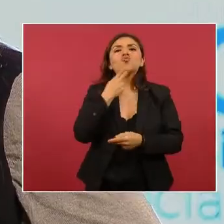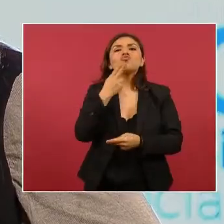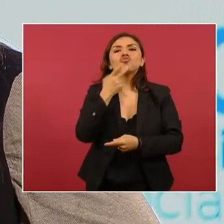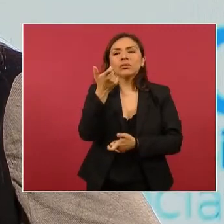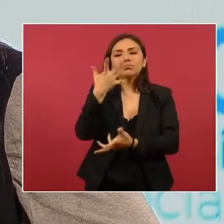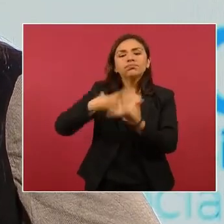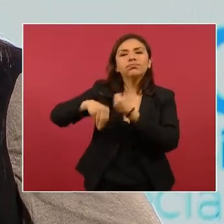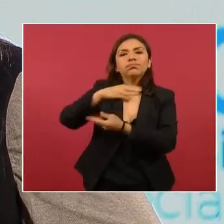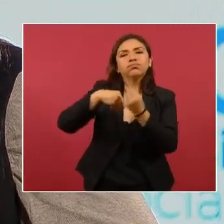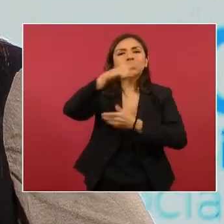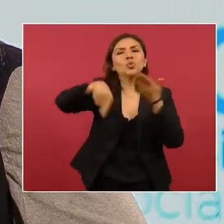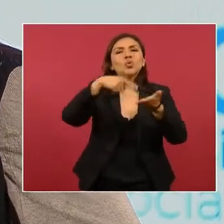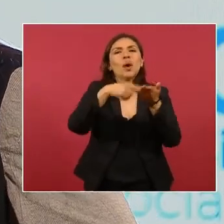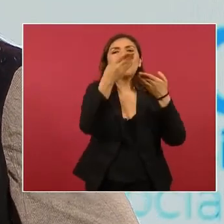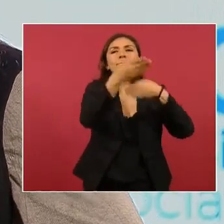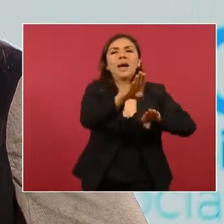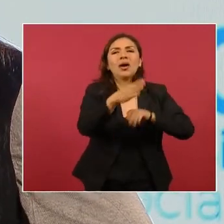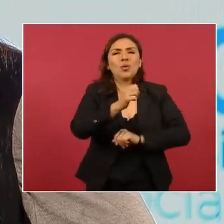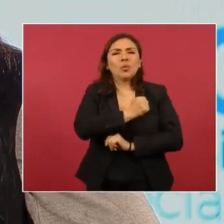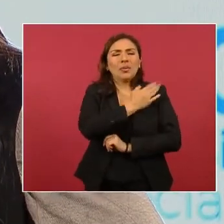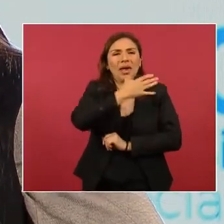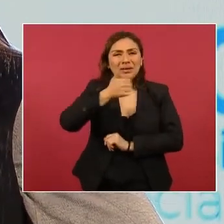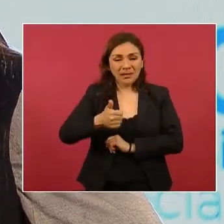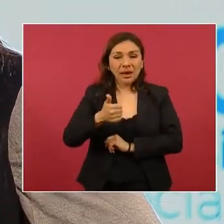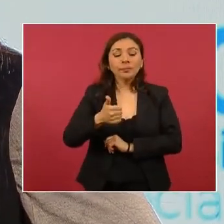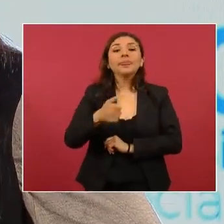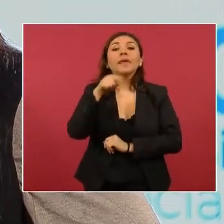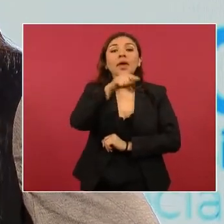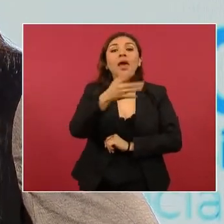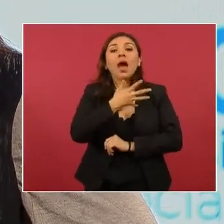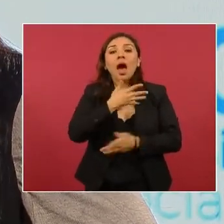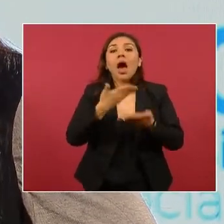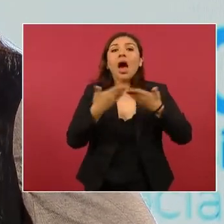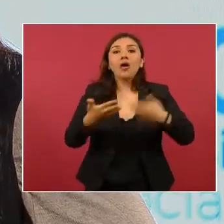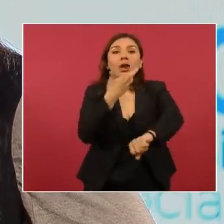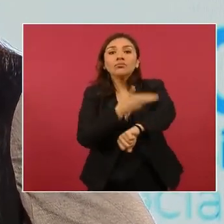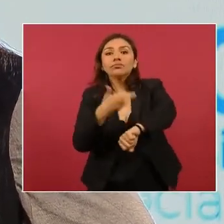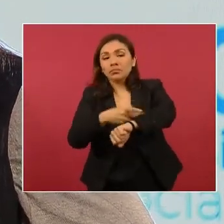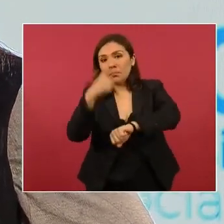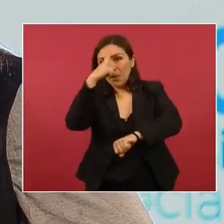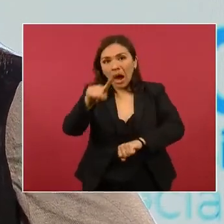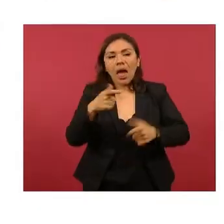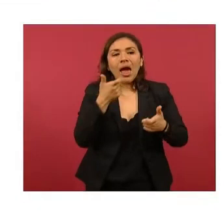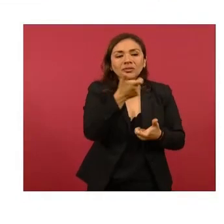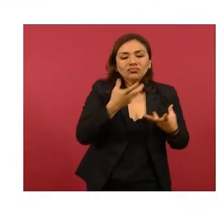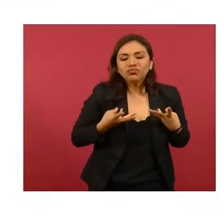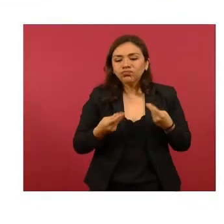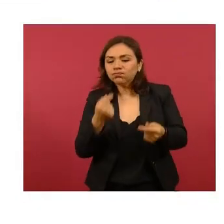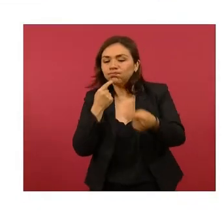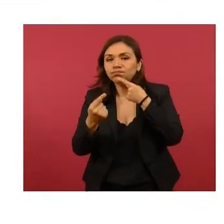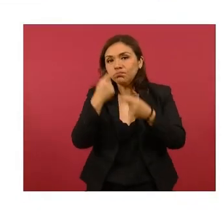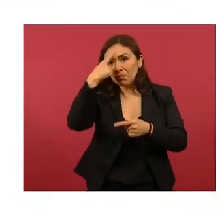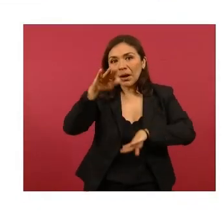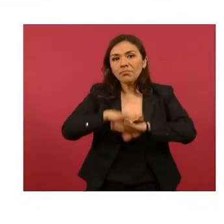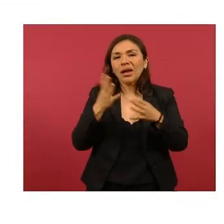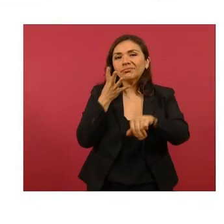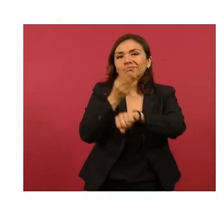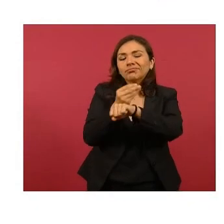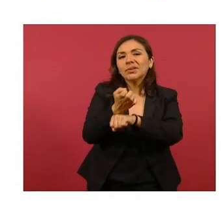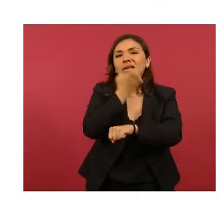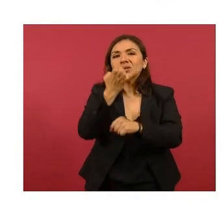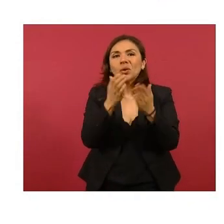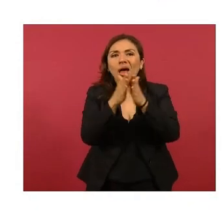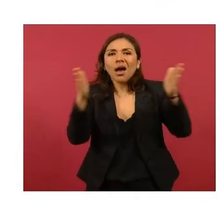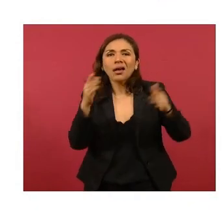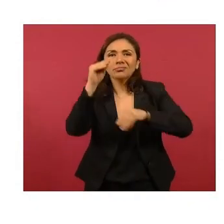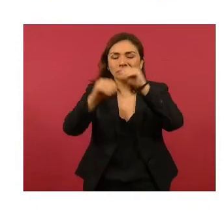en las sucursales del Banco del Bienestar y se encuentran en proceso de ejecución de sus recursos en la ampliación, rehabilitación de